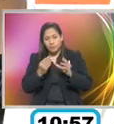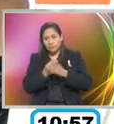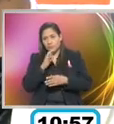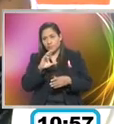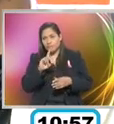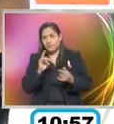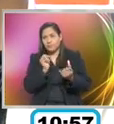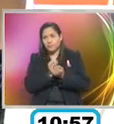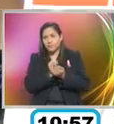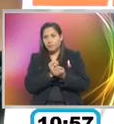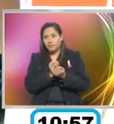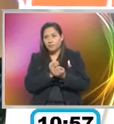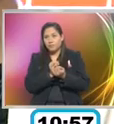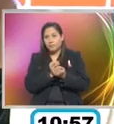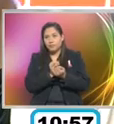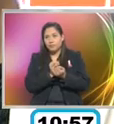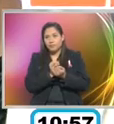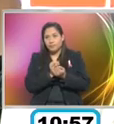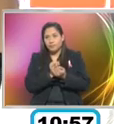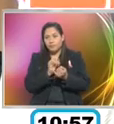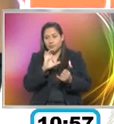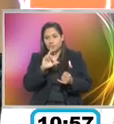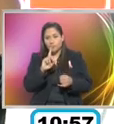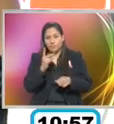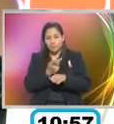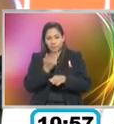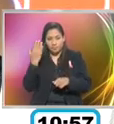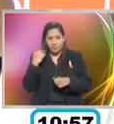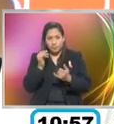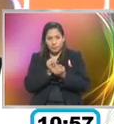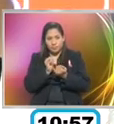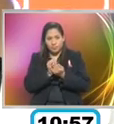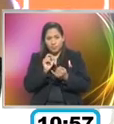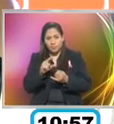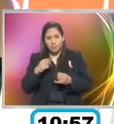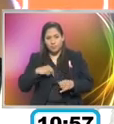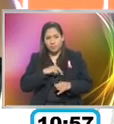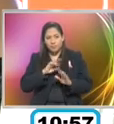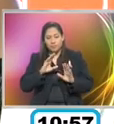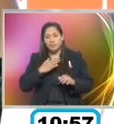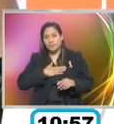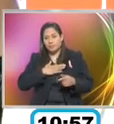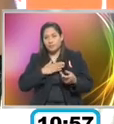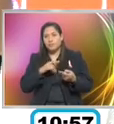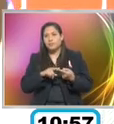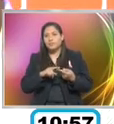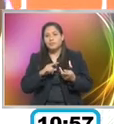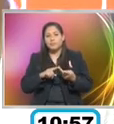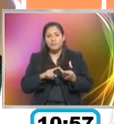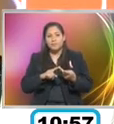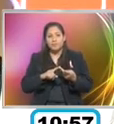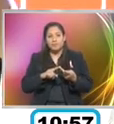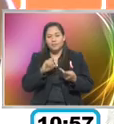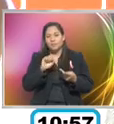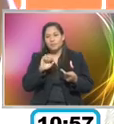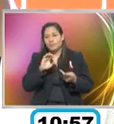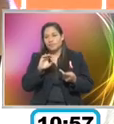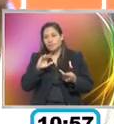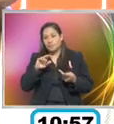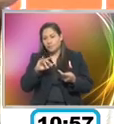disco, también tiene del disco pasado. Entonces, Perfecto. tenemos como Llámame, Stand By Me y